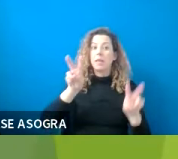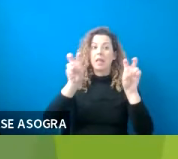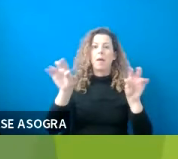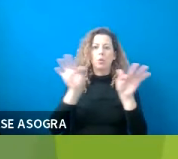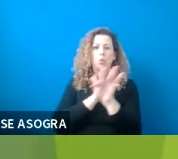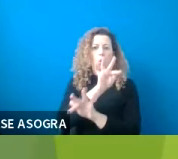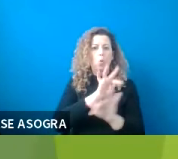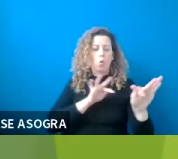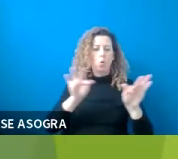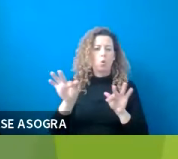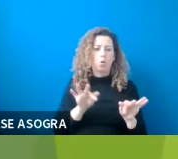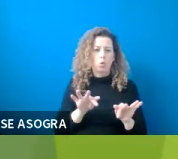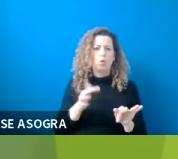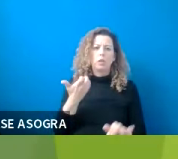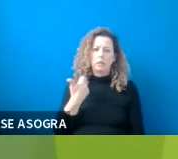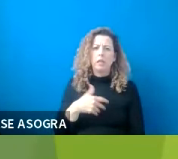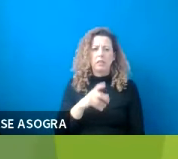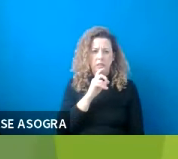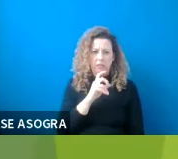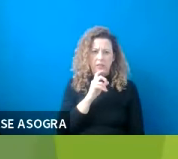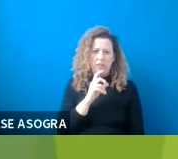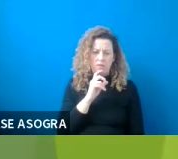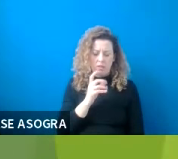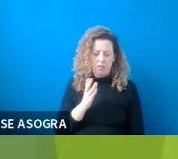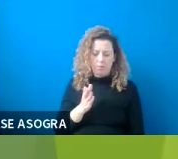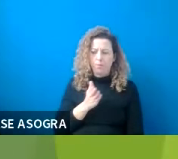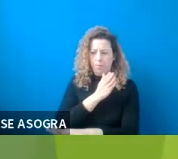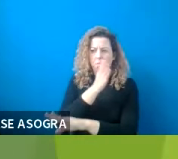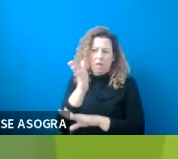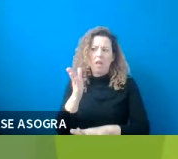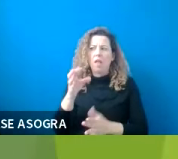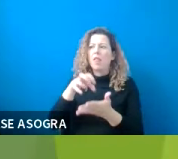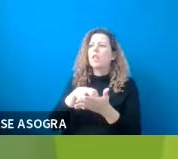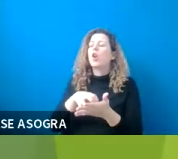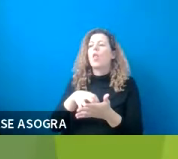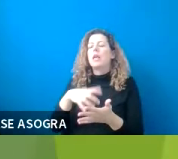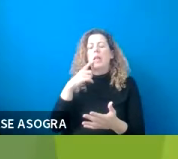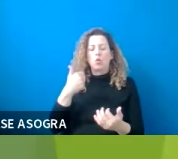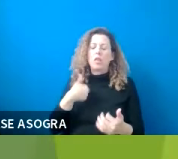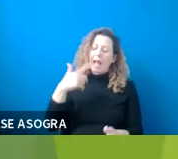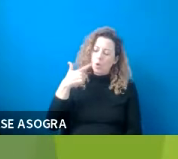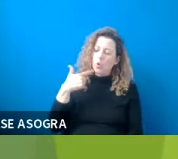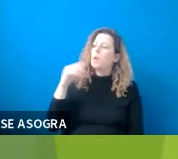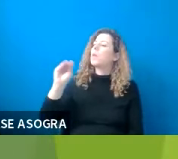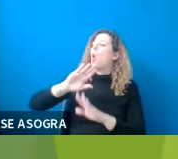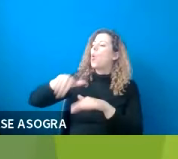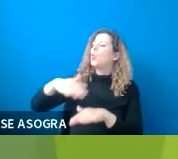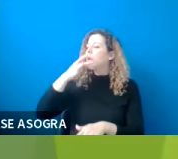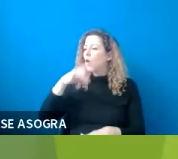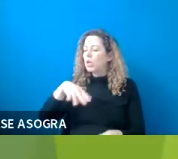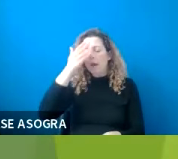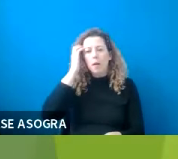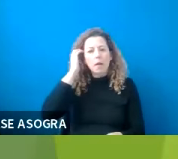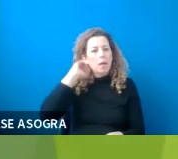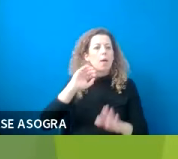turnos. Aunque ya me cuesta menos llegar al centro de salud y preguntar quién es el último para, por ejemplo, una extracción, pero puede haber